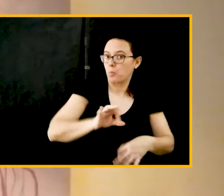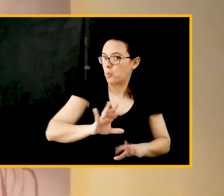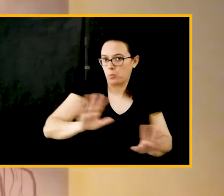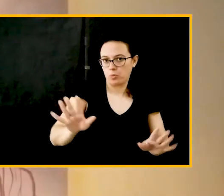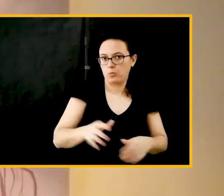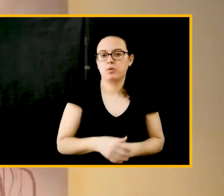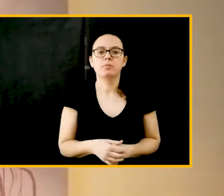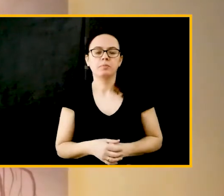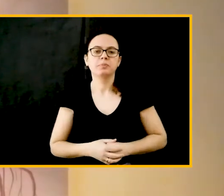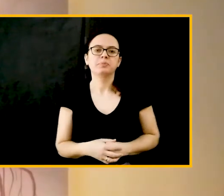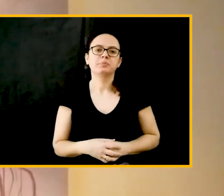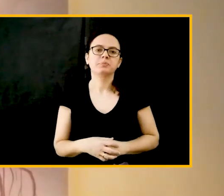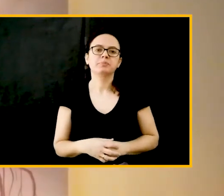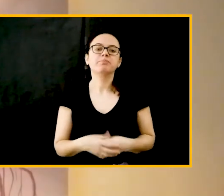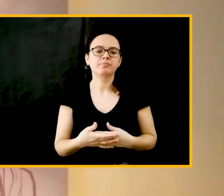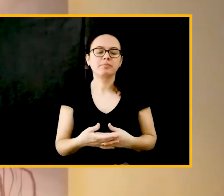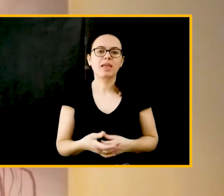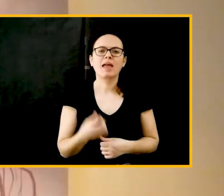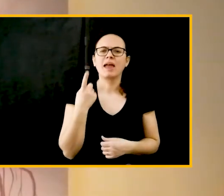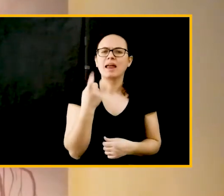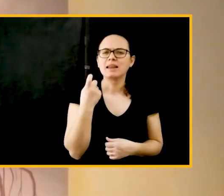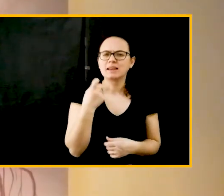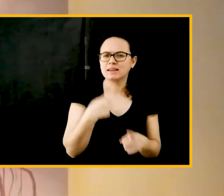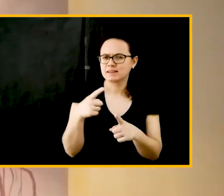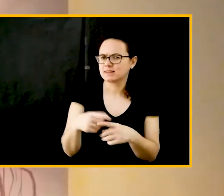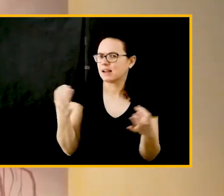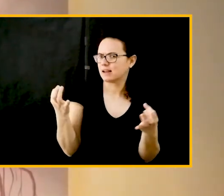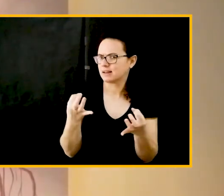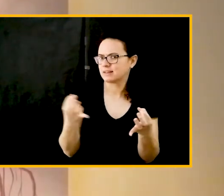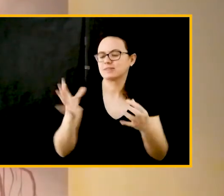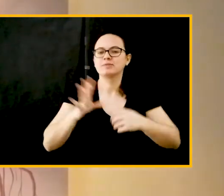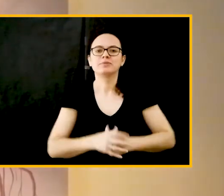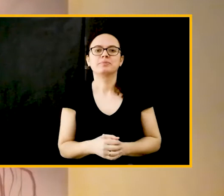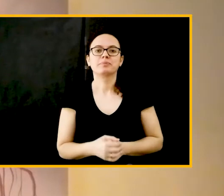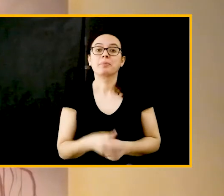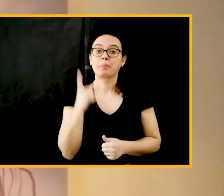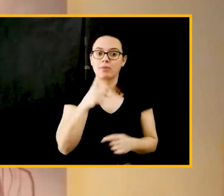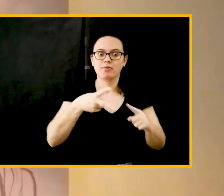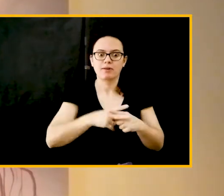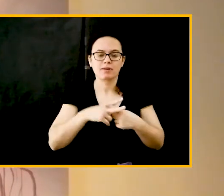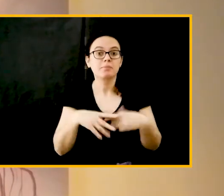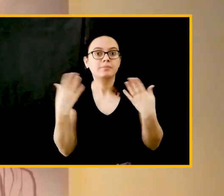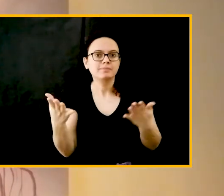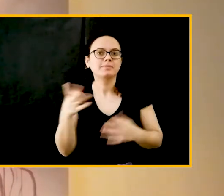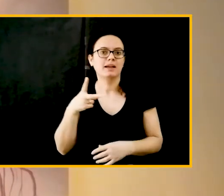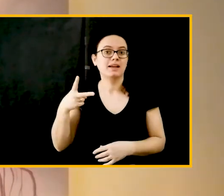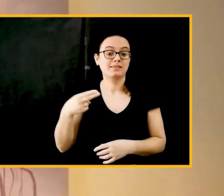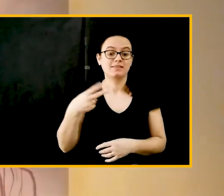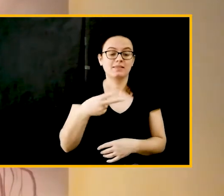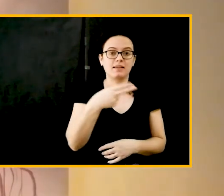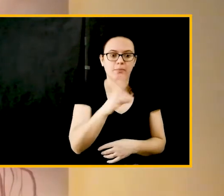ideal. ¿Qué vamos a necesitar para nuestro collage? Pues lo primero, las herramientas van a ser unas tijeras que corten